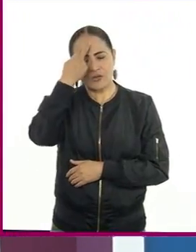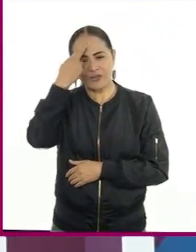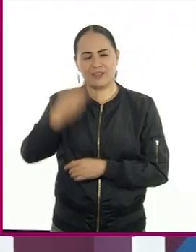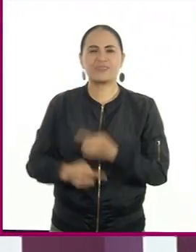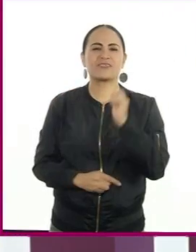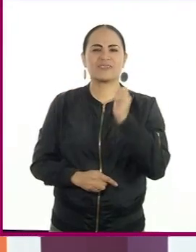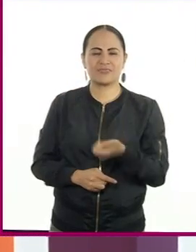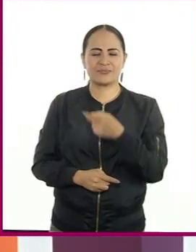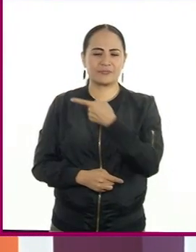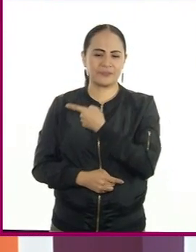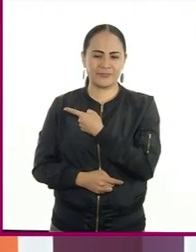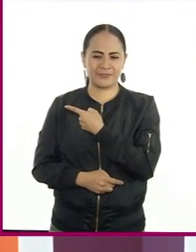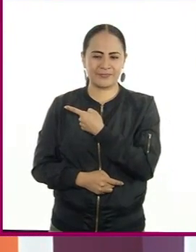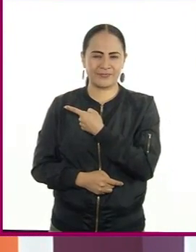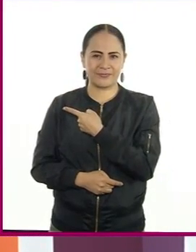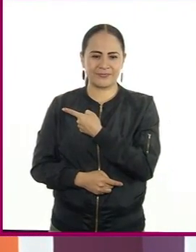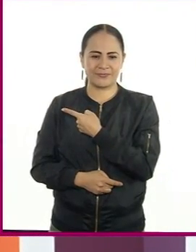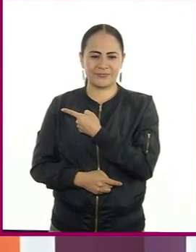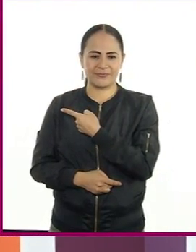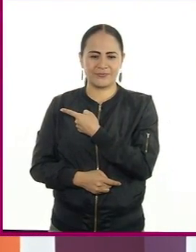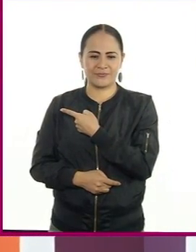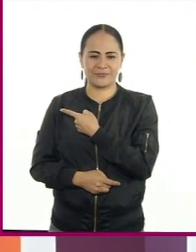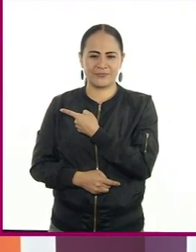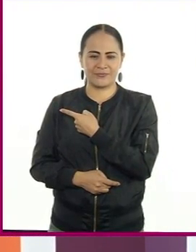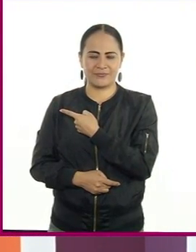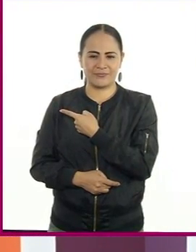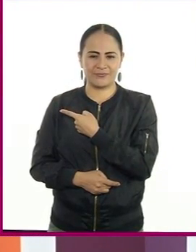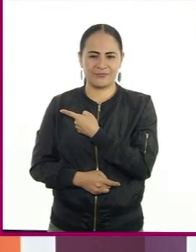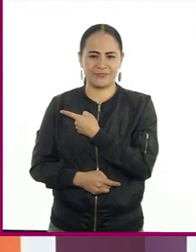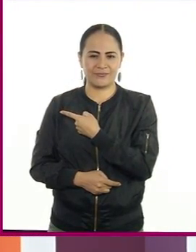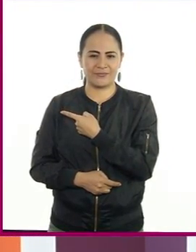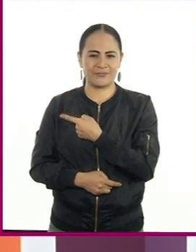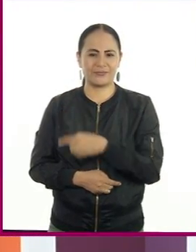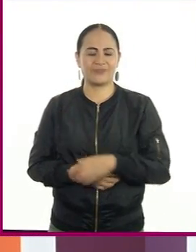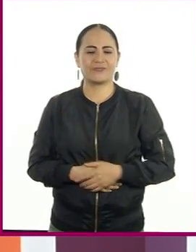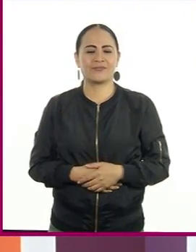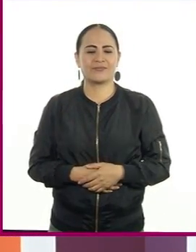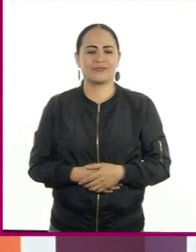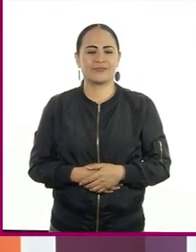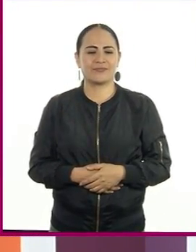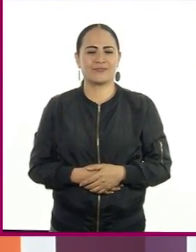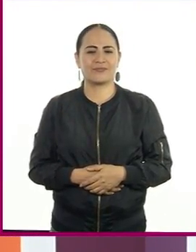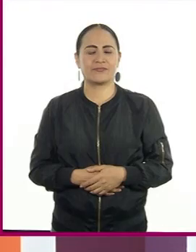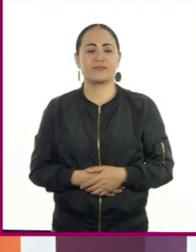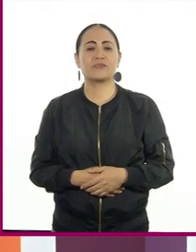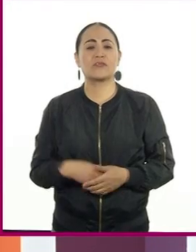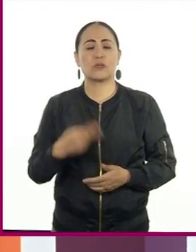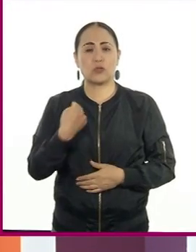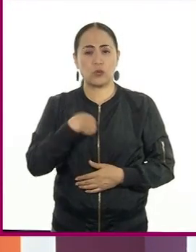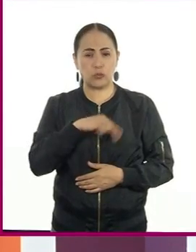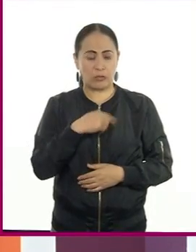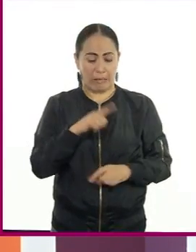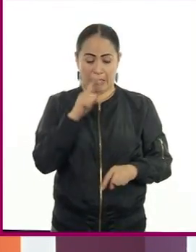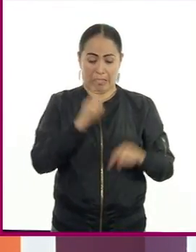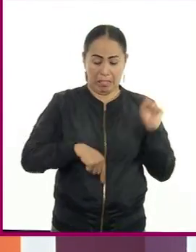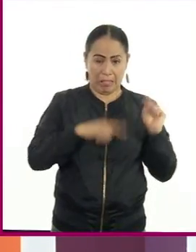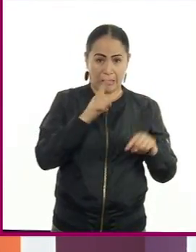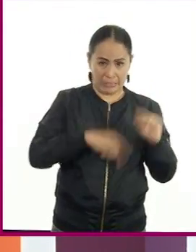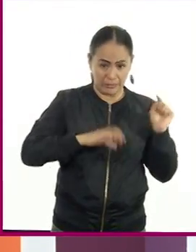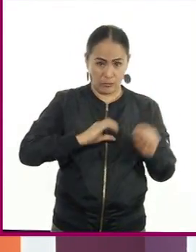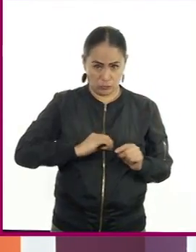dignidad humana es inherente a todas las personas y que no podemos despojarnos de ella